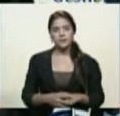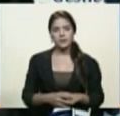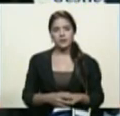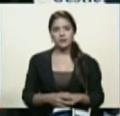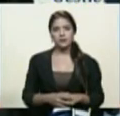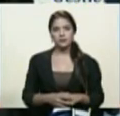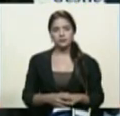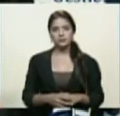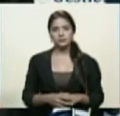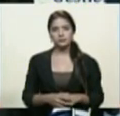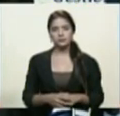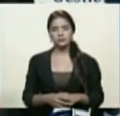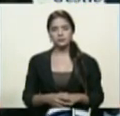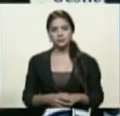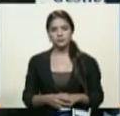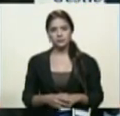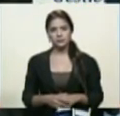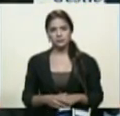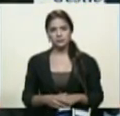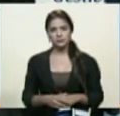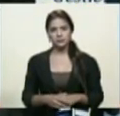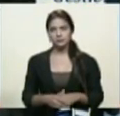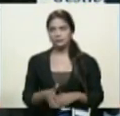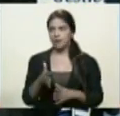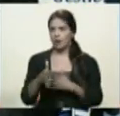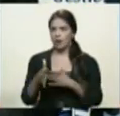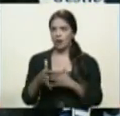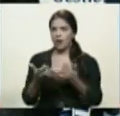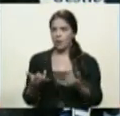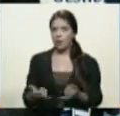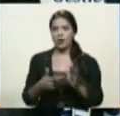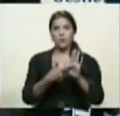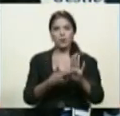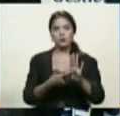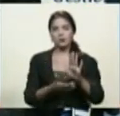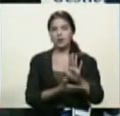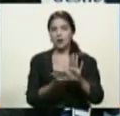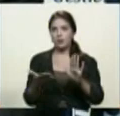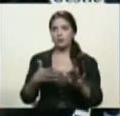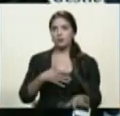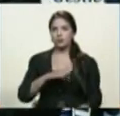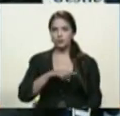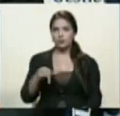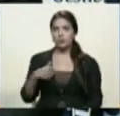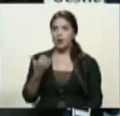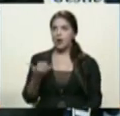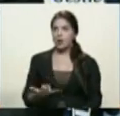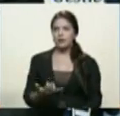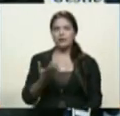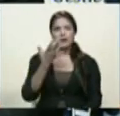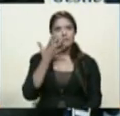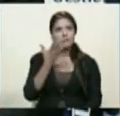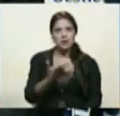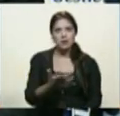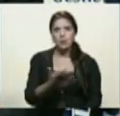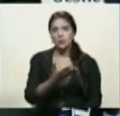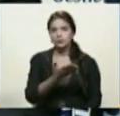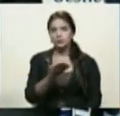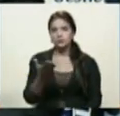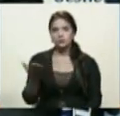era estas cosas que estamos aquí mostrando que se están viendo